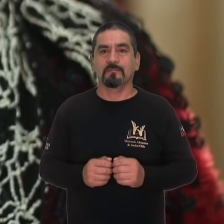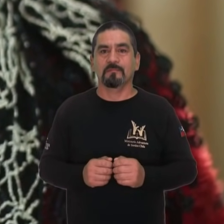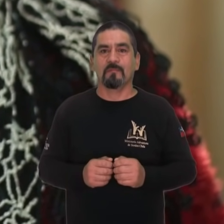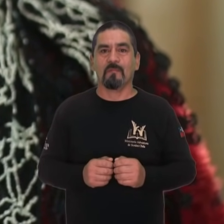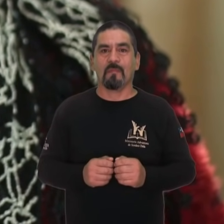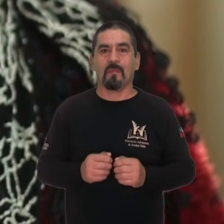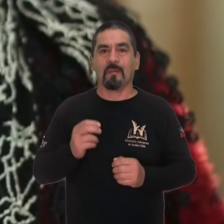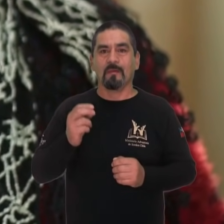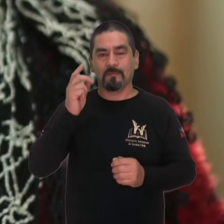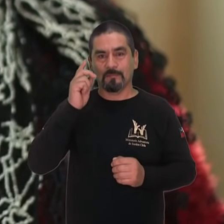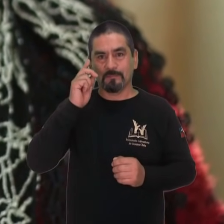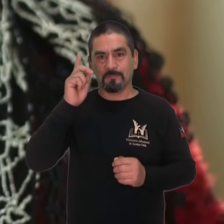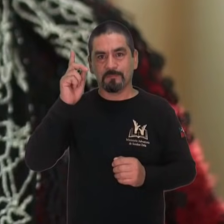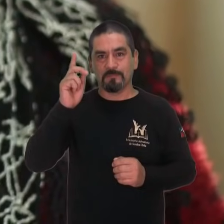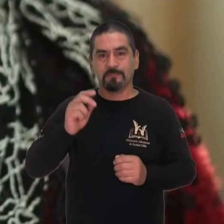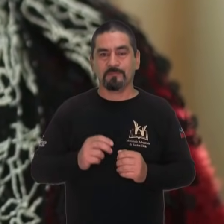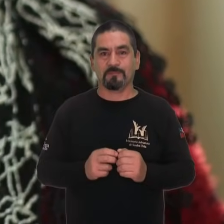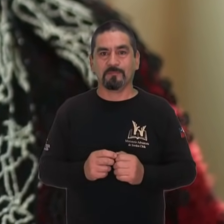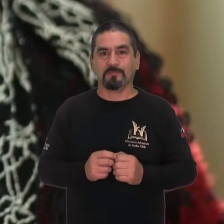Ok, entendí.